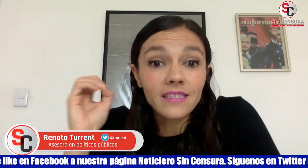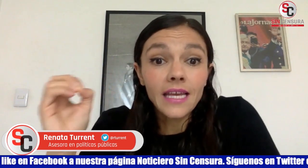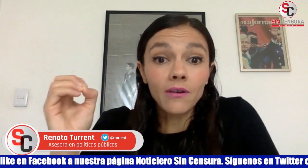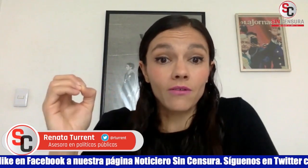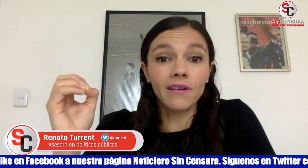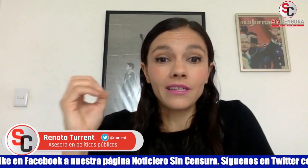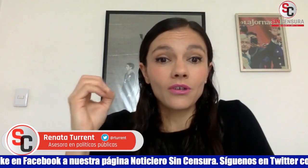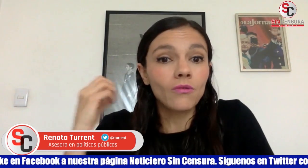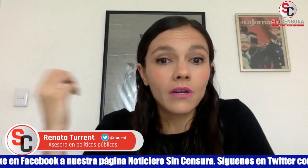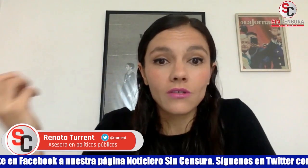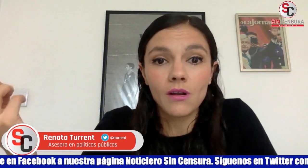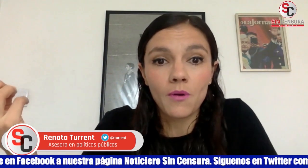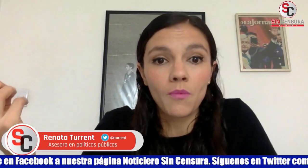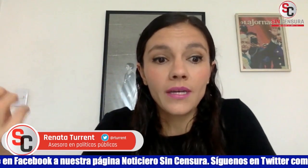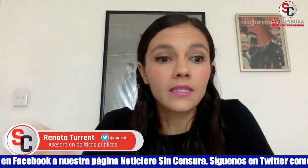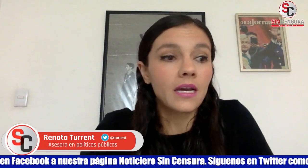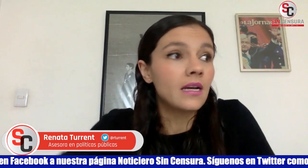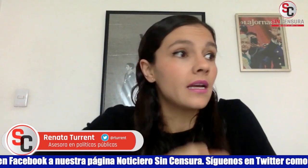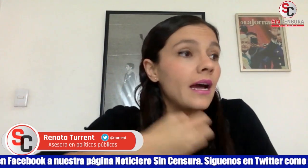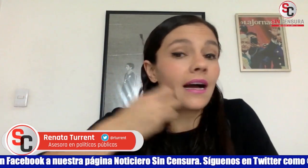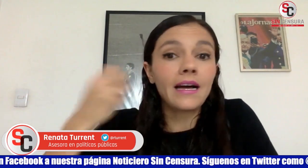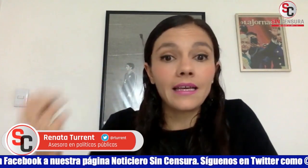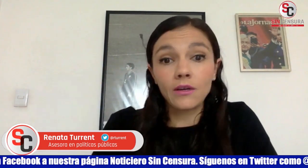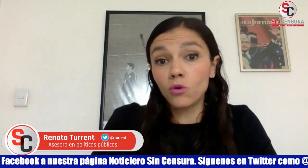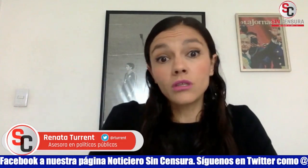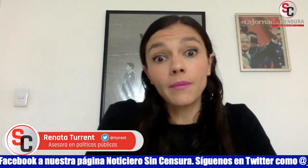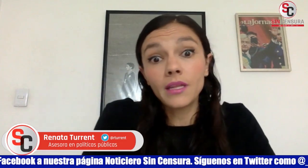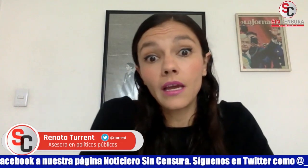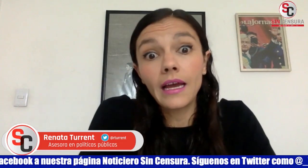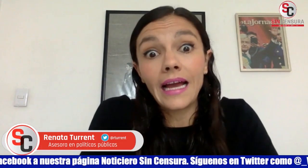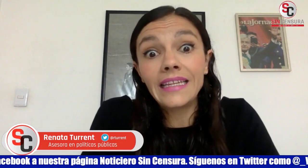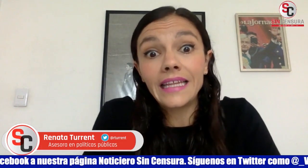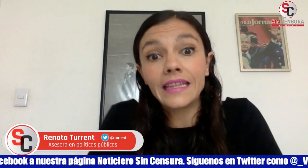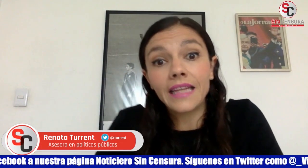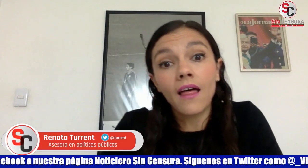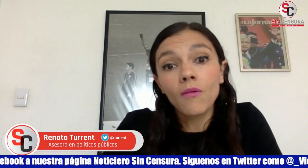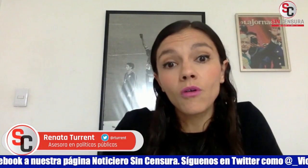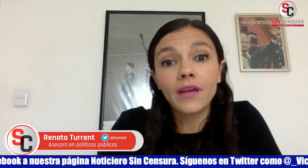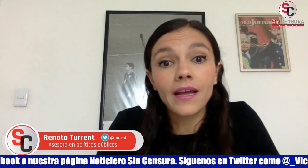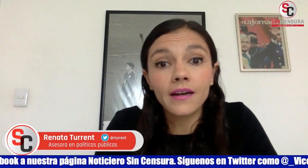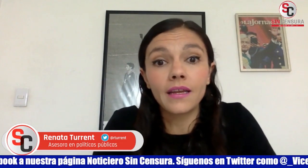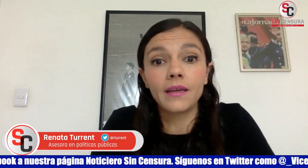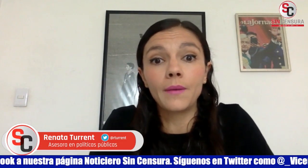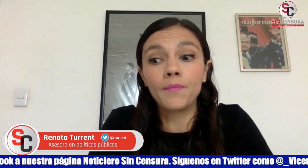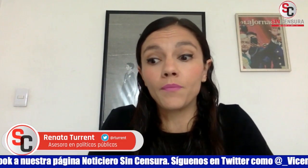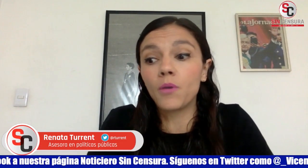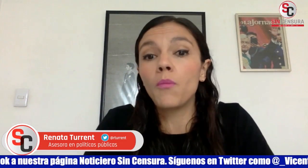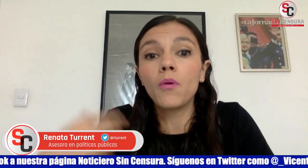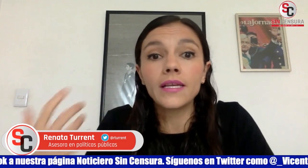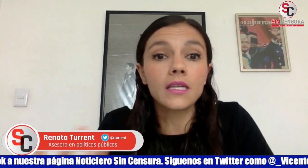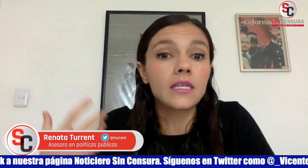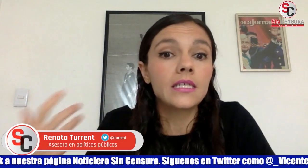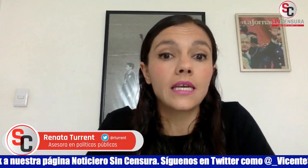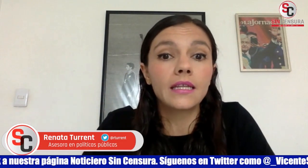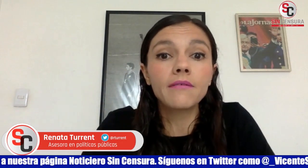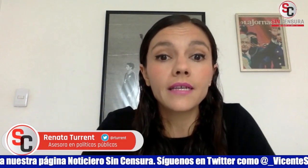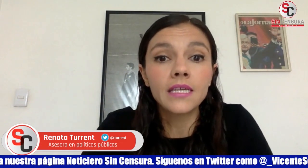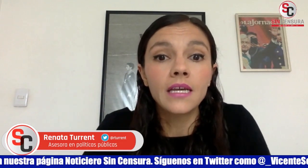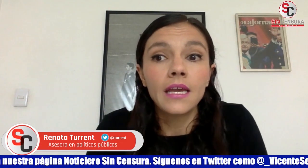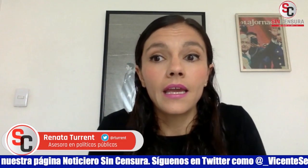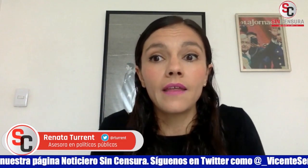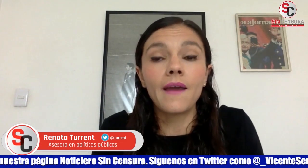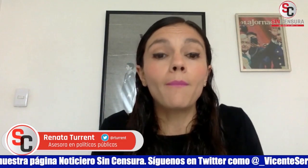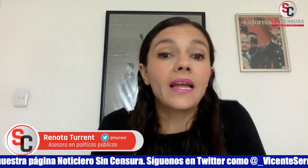hacía cero, no ha hecho una sola propuesta, justamente ha intentado bloquear propuestas,